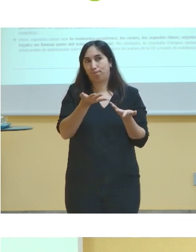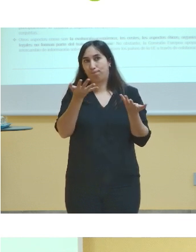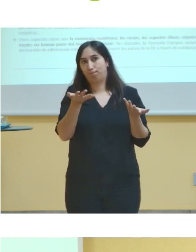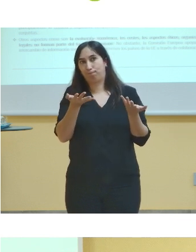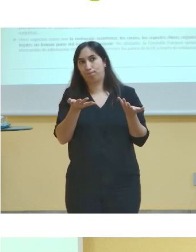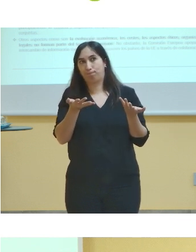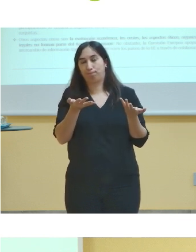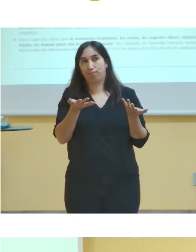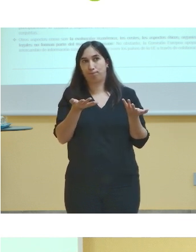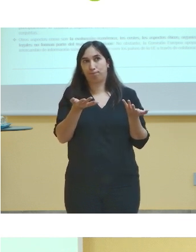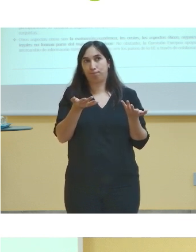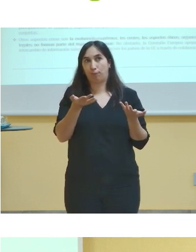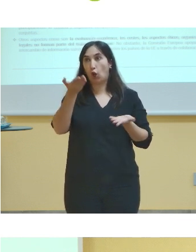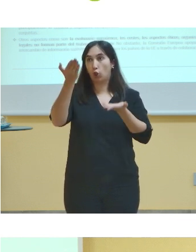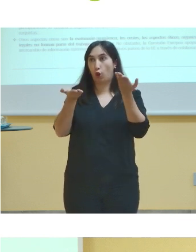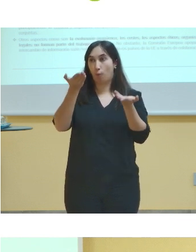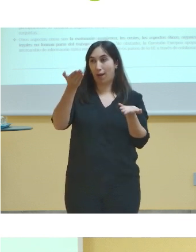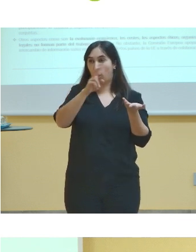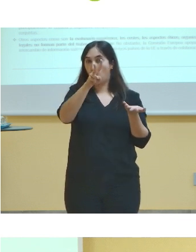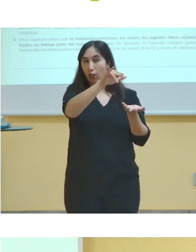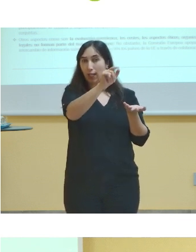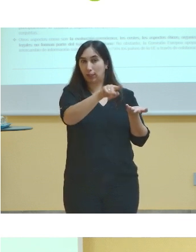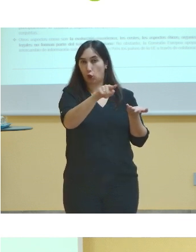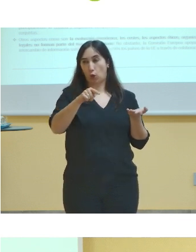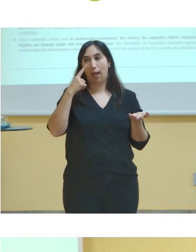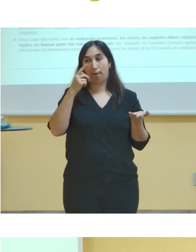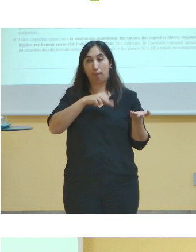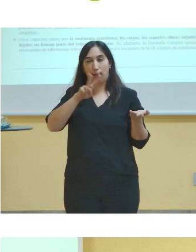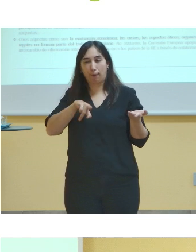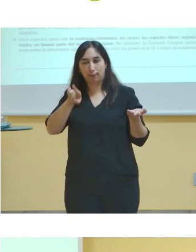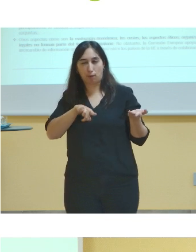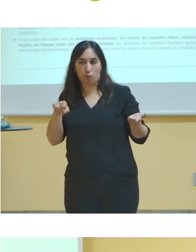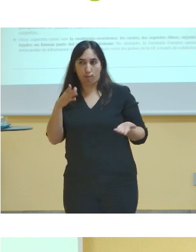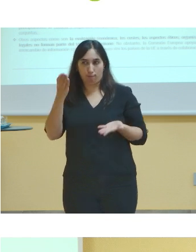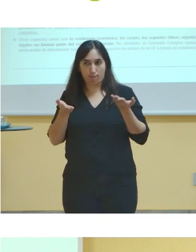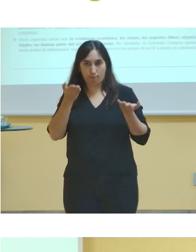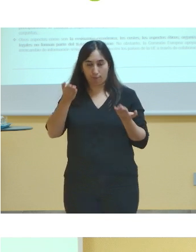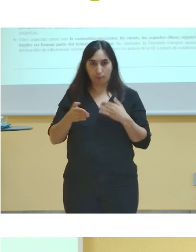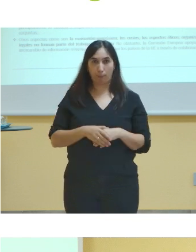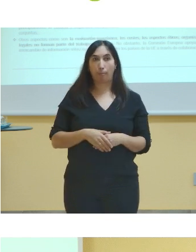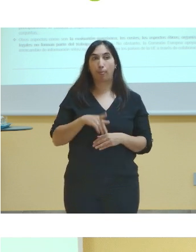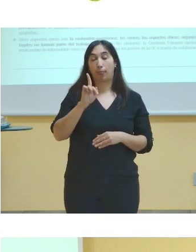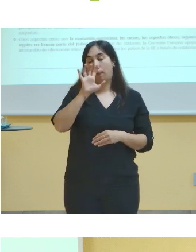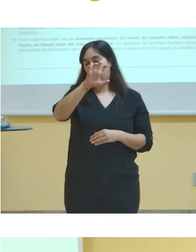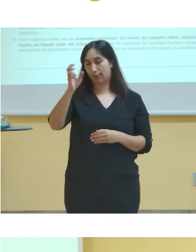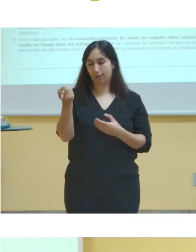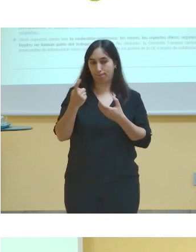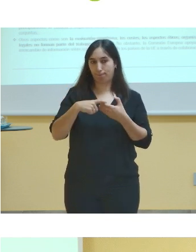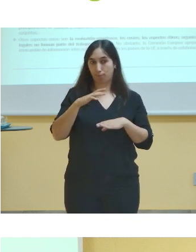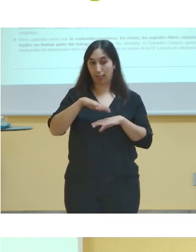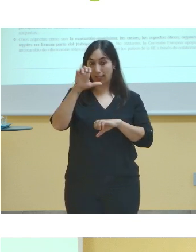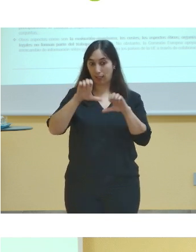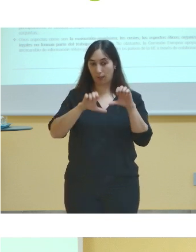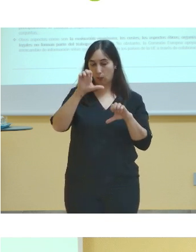o sea, hacer una evaluación comparada con la que ya existe y que merezca la pena. La cooperación de los Estados miembros en la